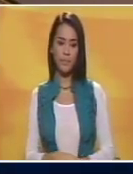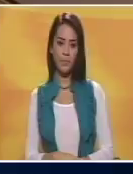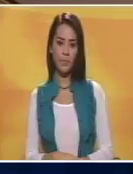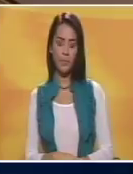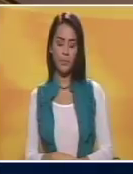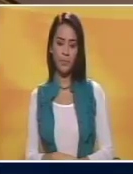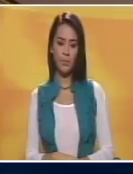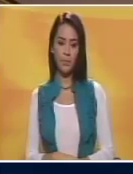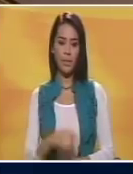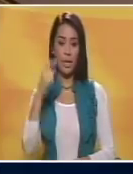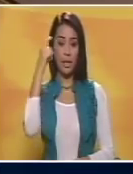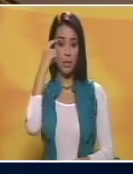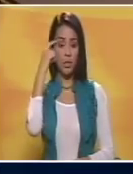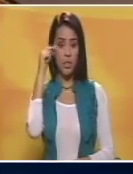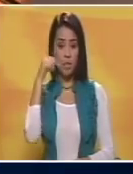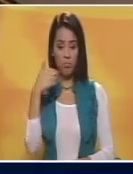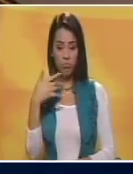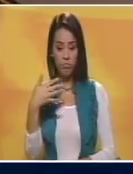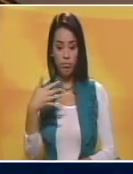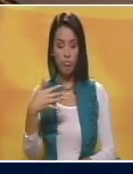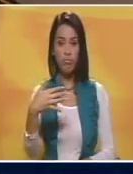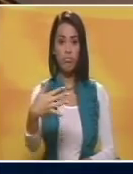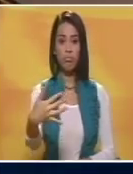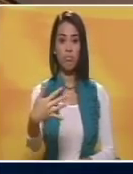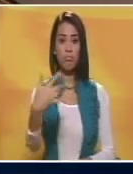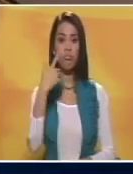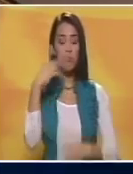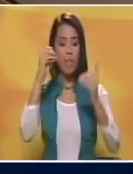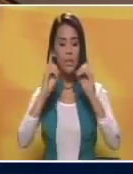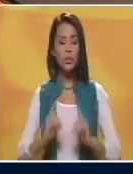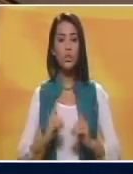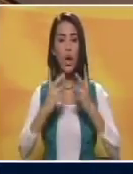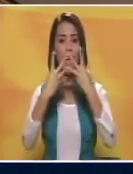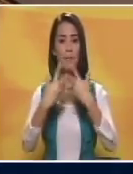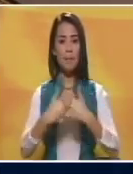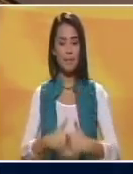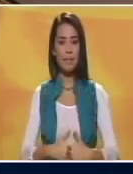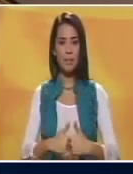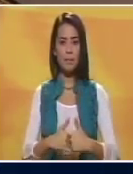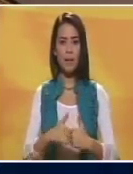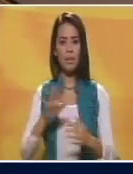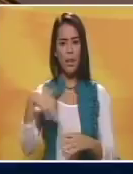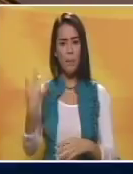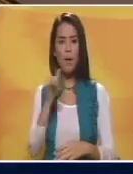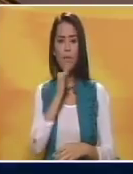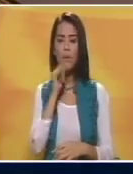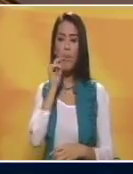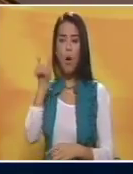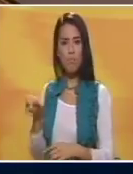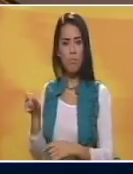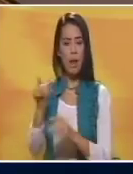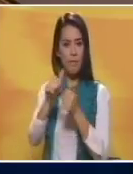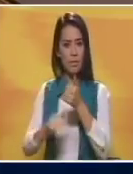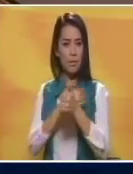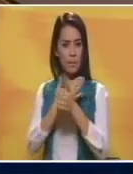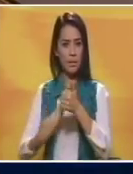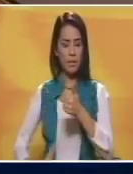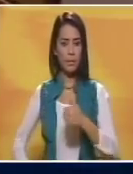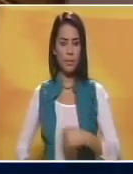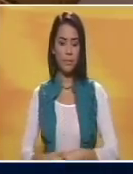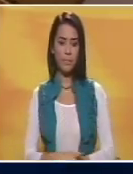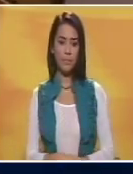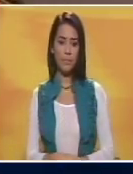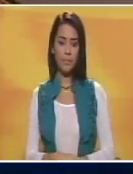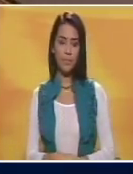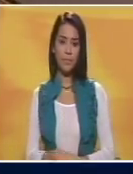En estos días debemos estar tomando algunas decisiones administrativas, que ya eso lo informará el compañero vicepresidente,